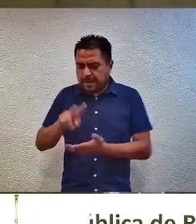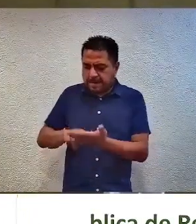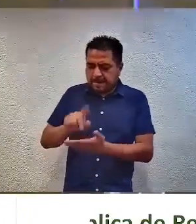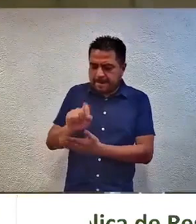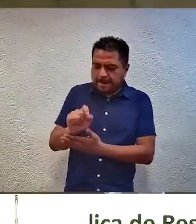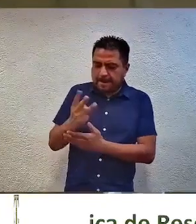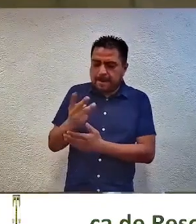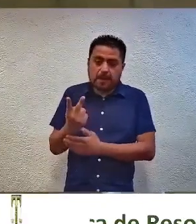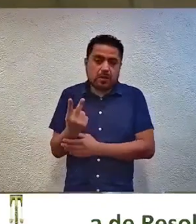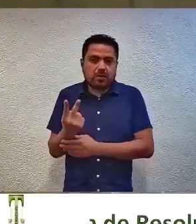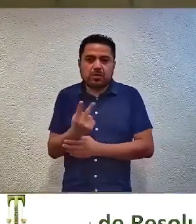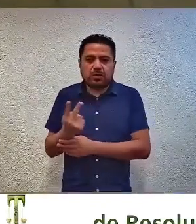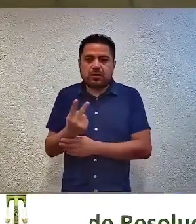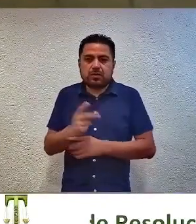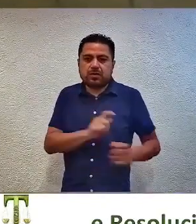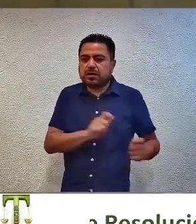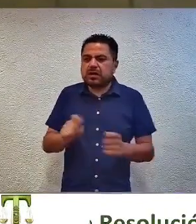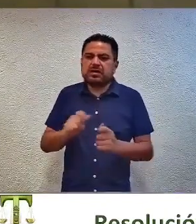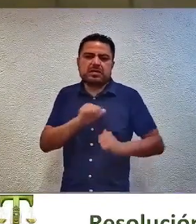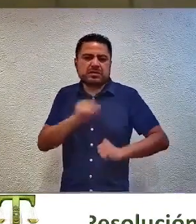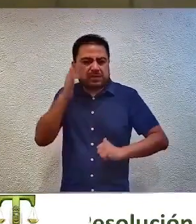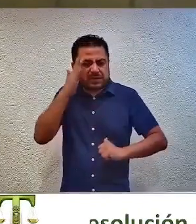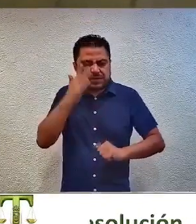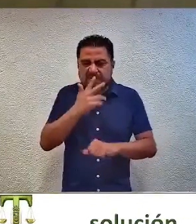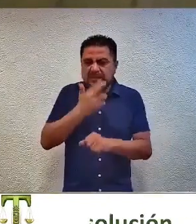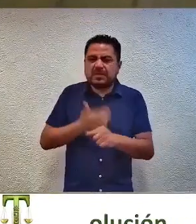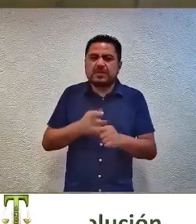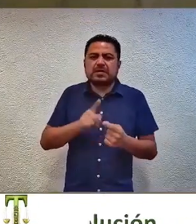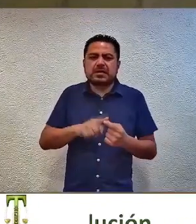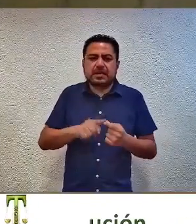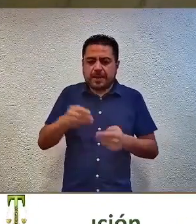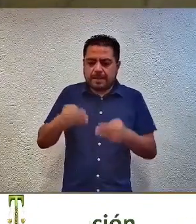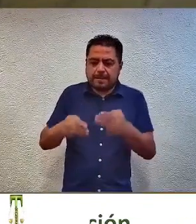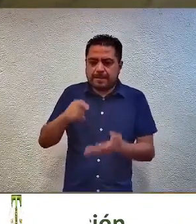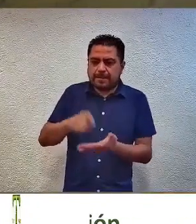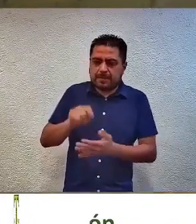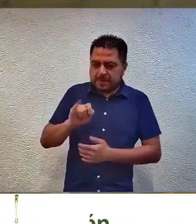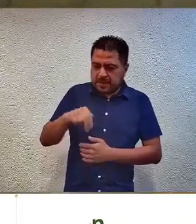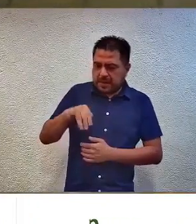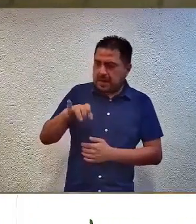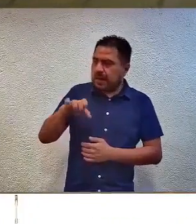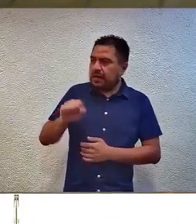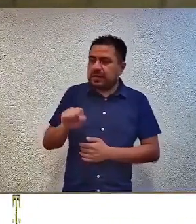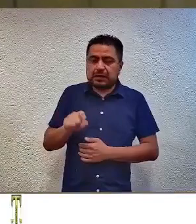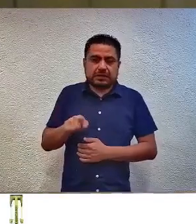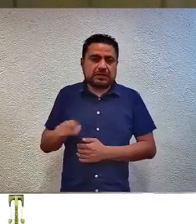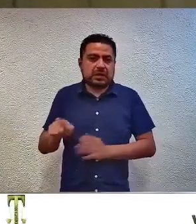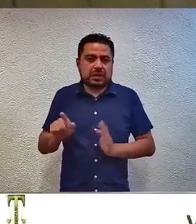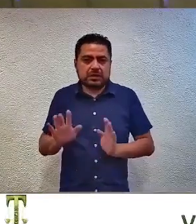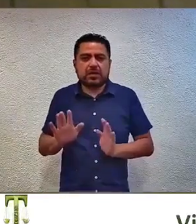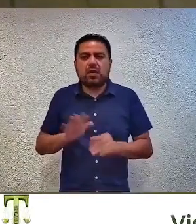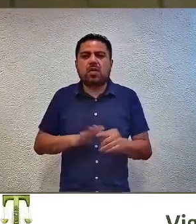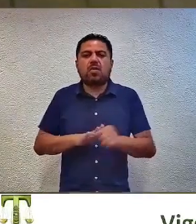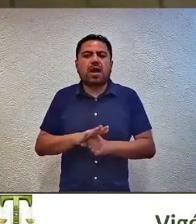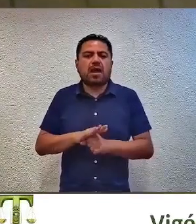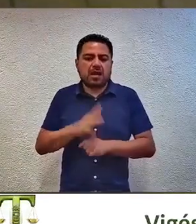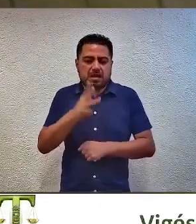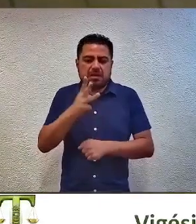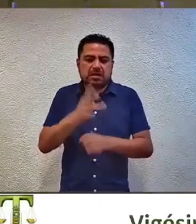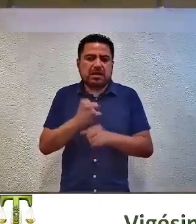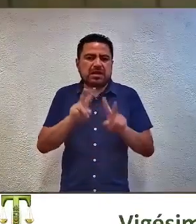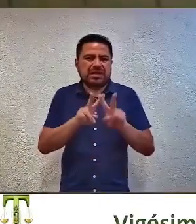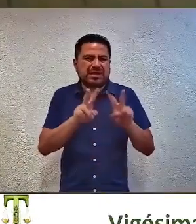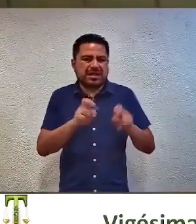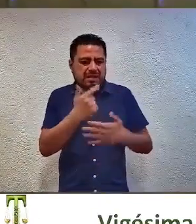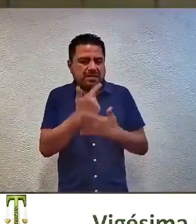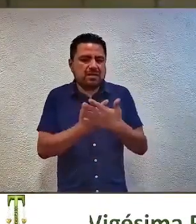TEE/IE/001/2023. Ambos fueron turnados a la ponencia a cargo del magistrado José Inés Betancur Salgado. En el caso del tercer asunto